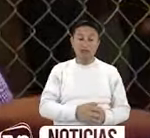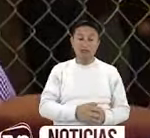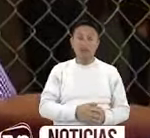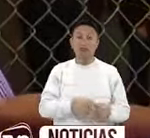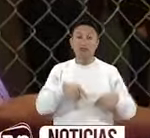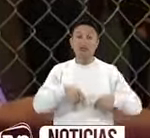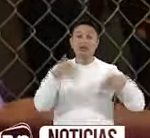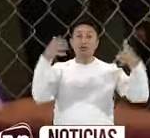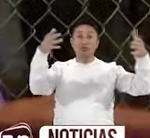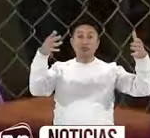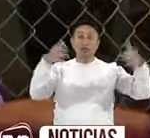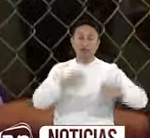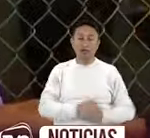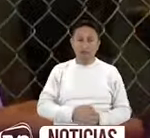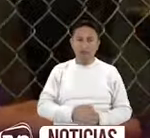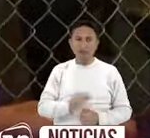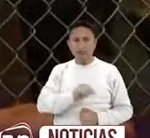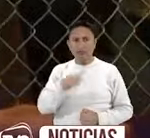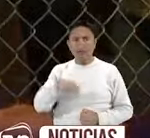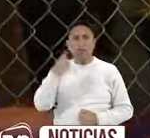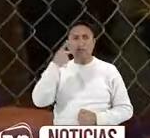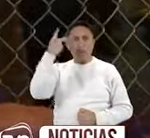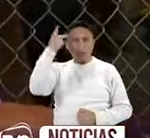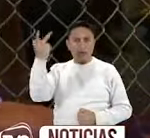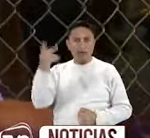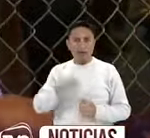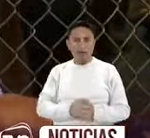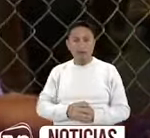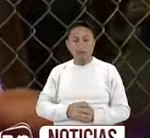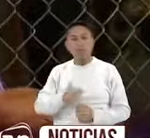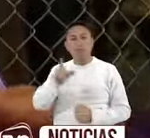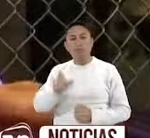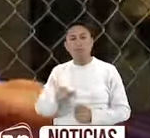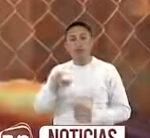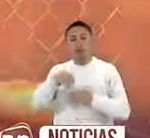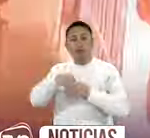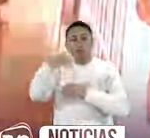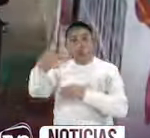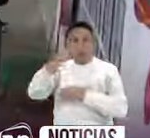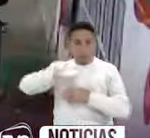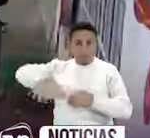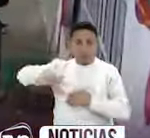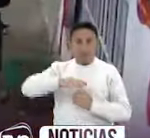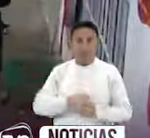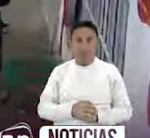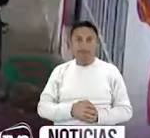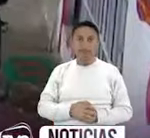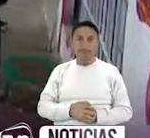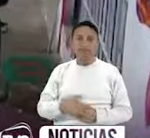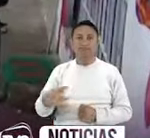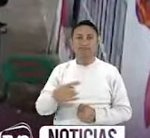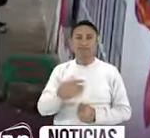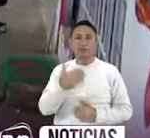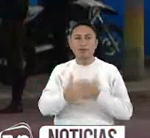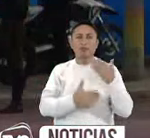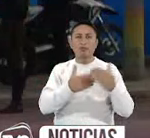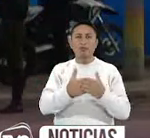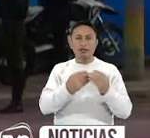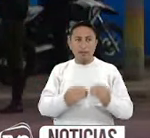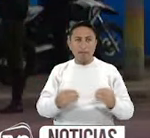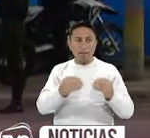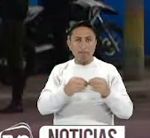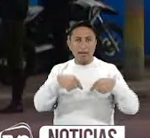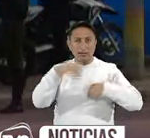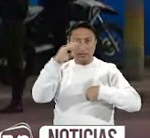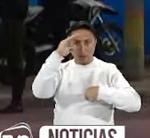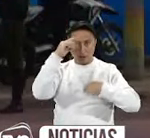ESES, sino también para los padres, para quienes están en el sector. Y esto explica, va más allá del incremento del recorrido policial a la entrada